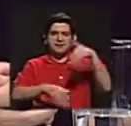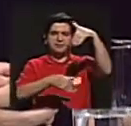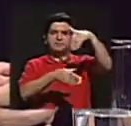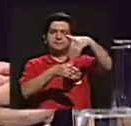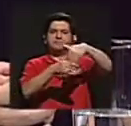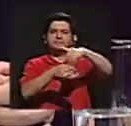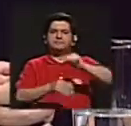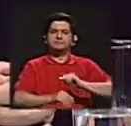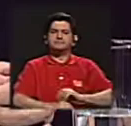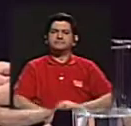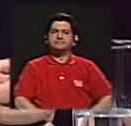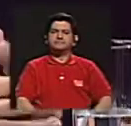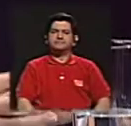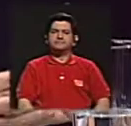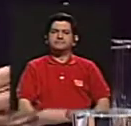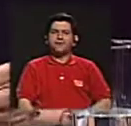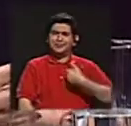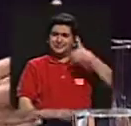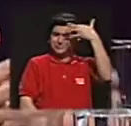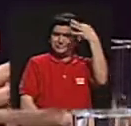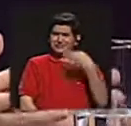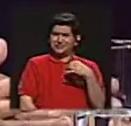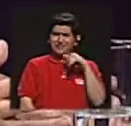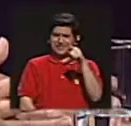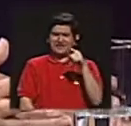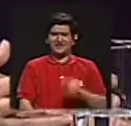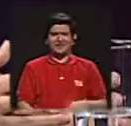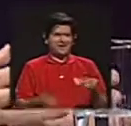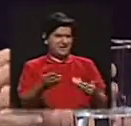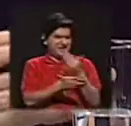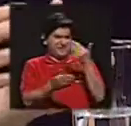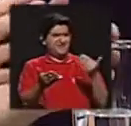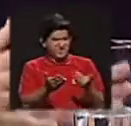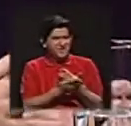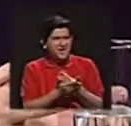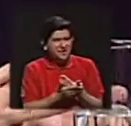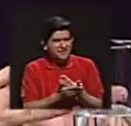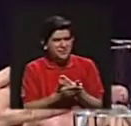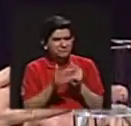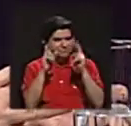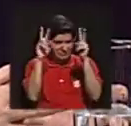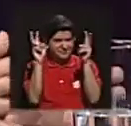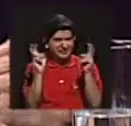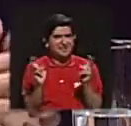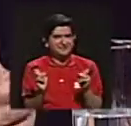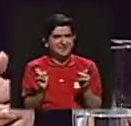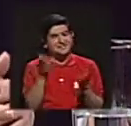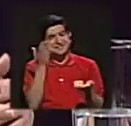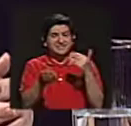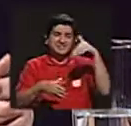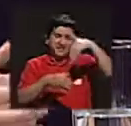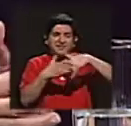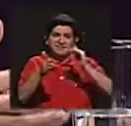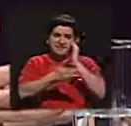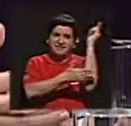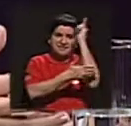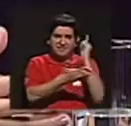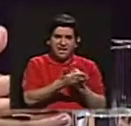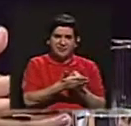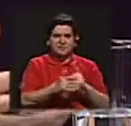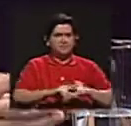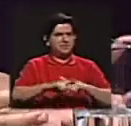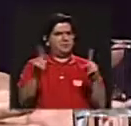insertas. Entonces, creo que lo que ha sido nuevo es la temática dentro del arte,